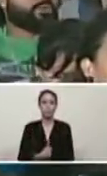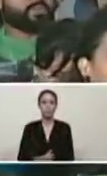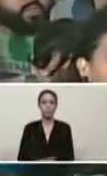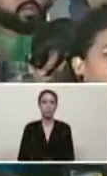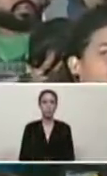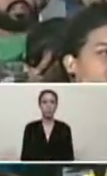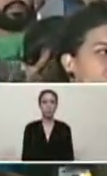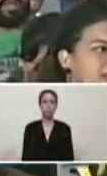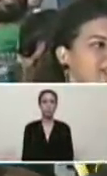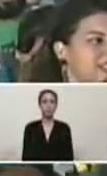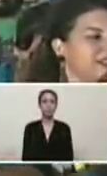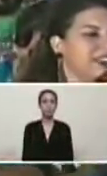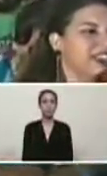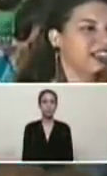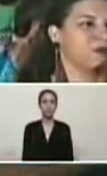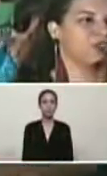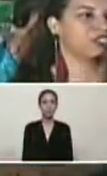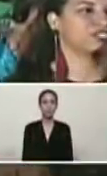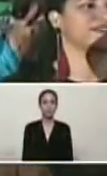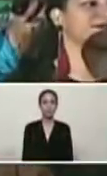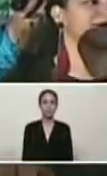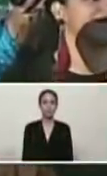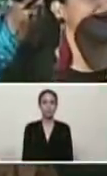Así es.